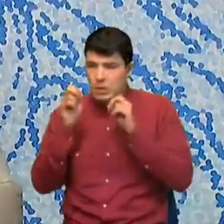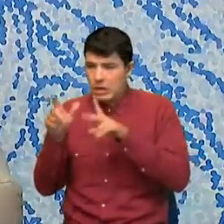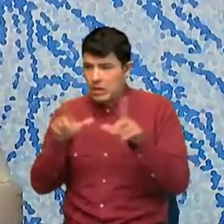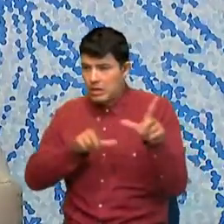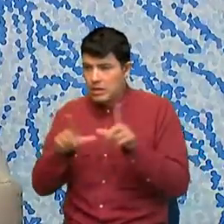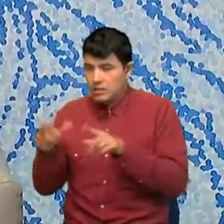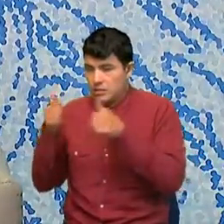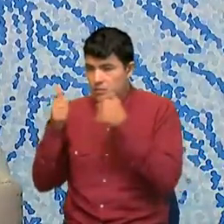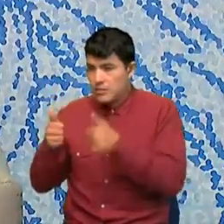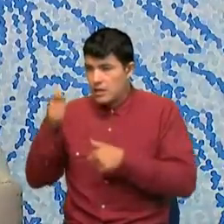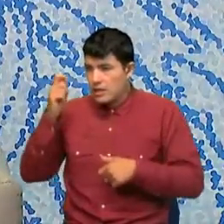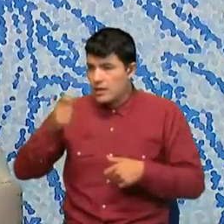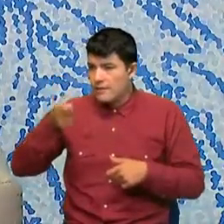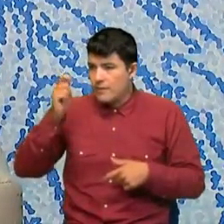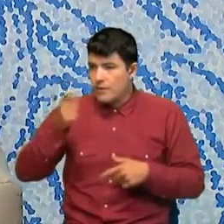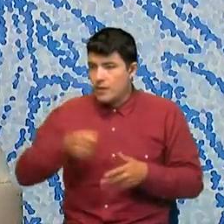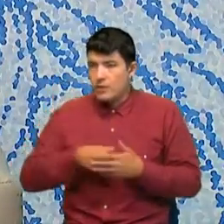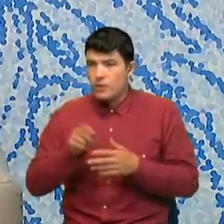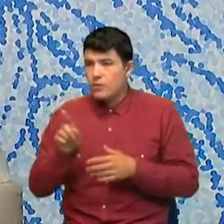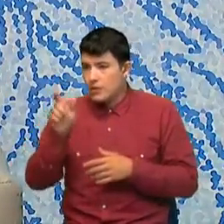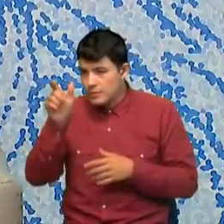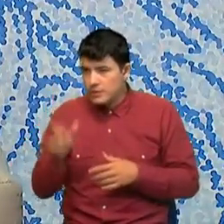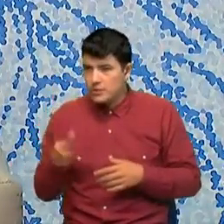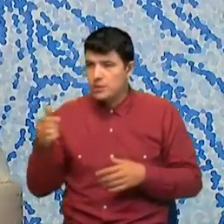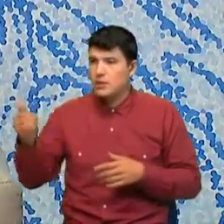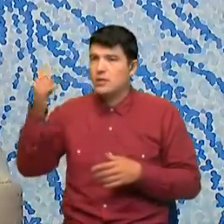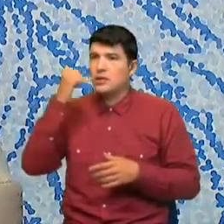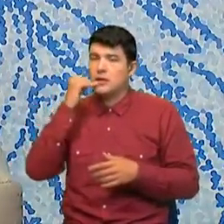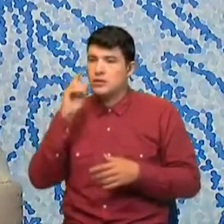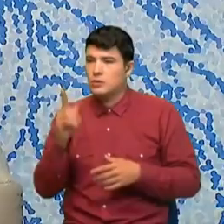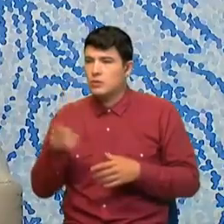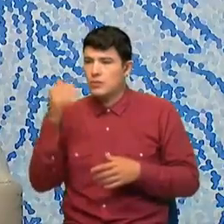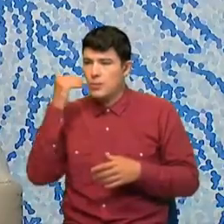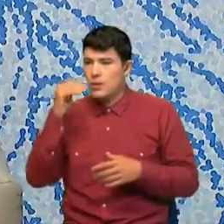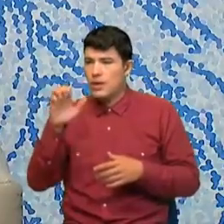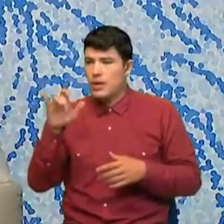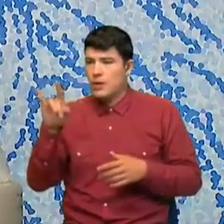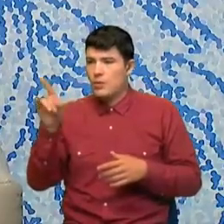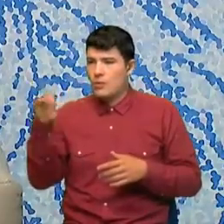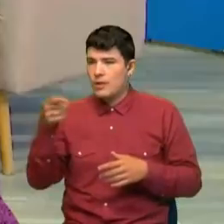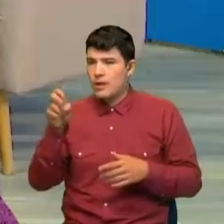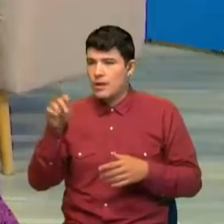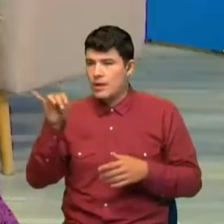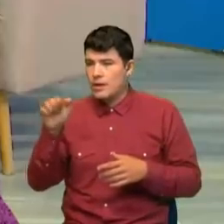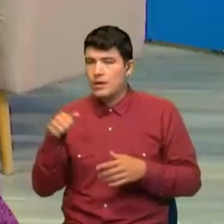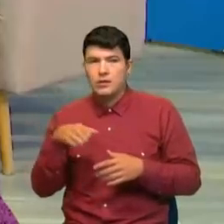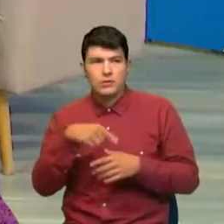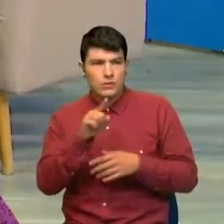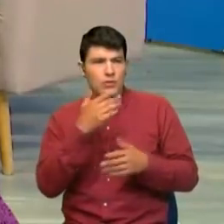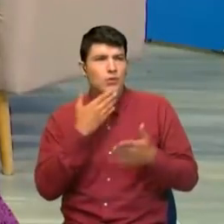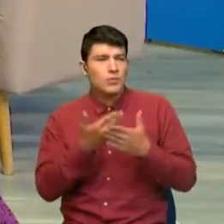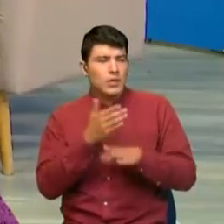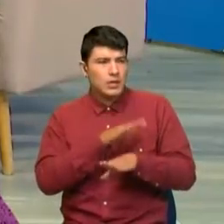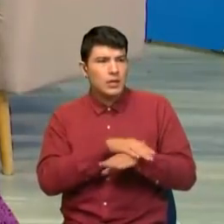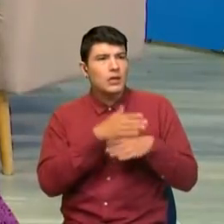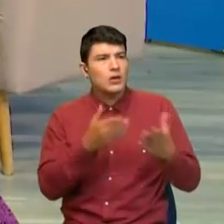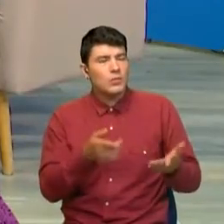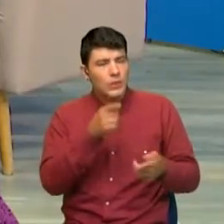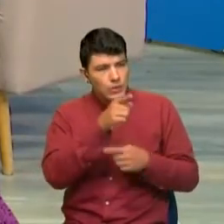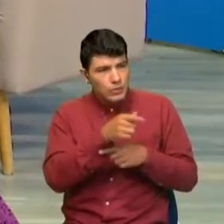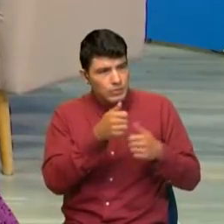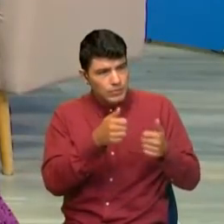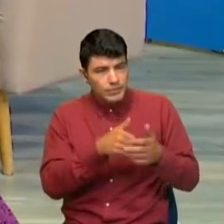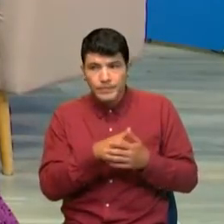bien, abogado. Tenemos una llamada, la señora Eugenia. Sí, doña Eugenia. Buenas tardes, doctora. ¿Cómo está, doña Eugenia? Buenas